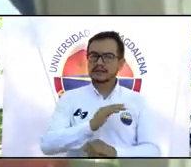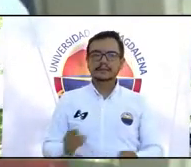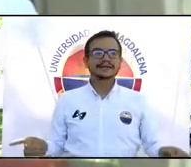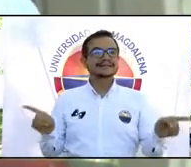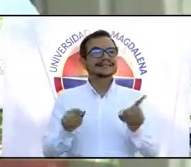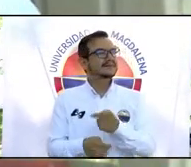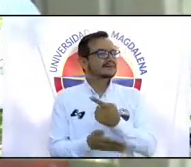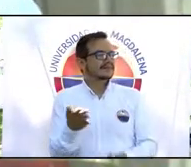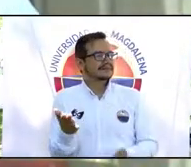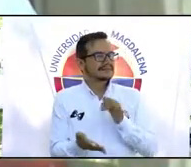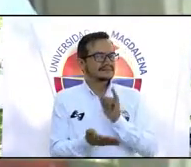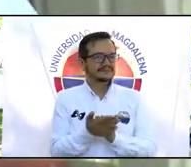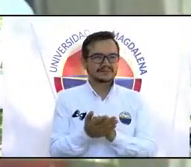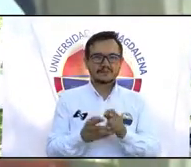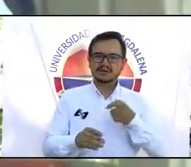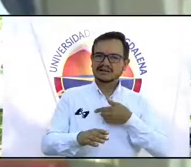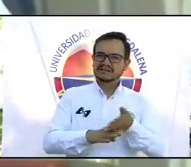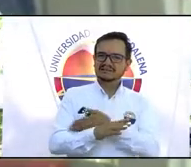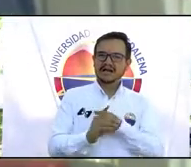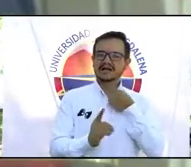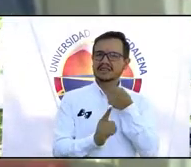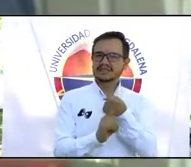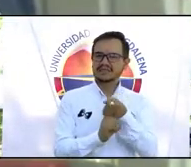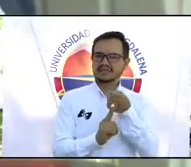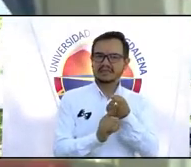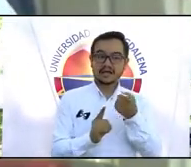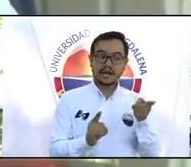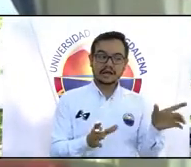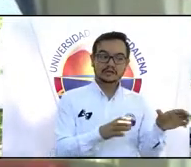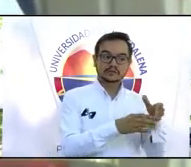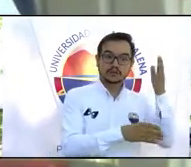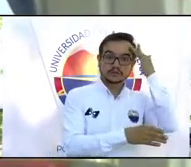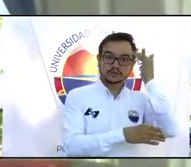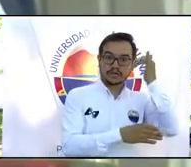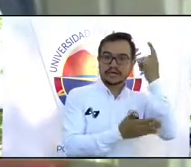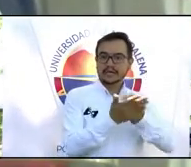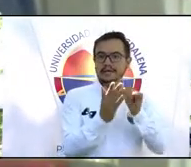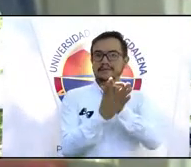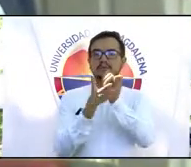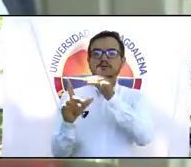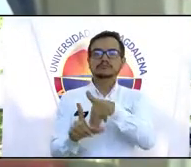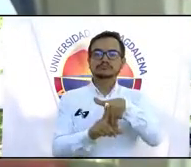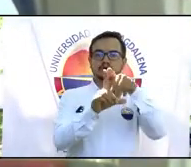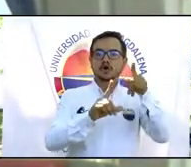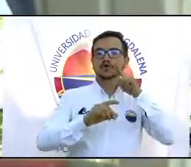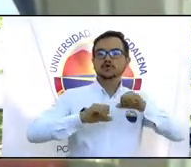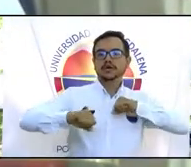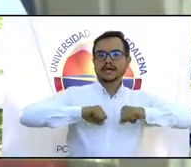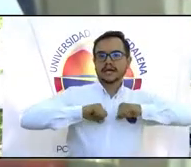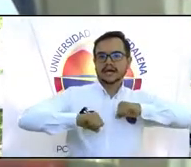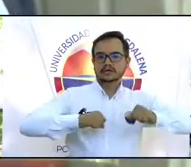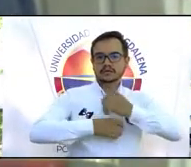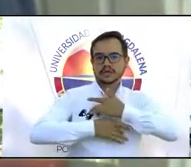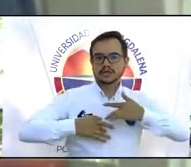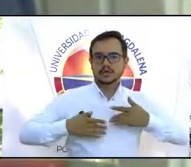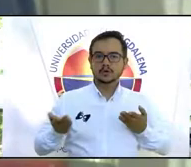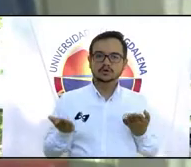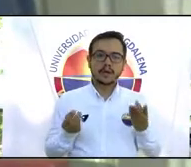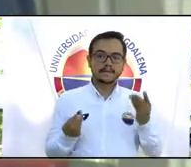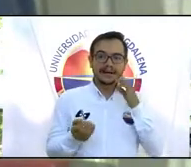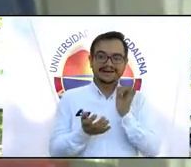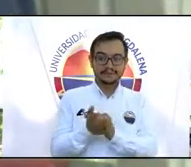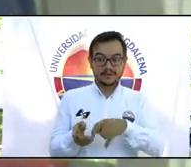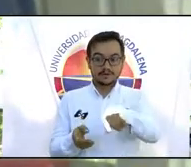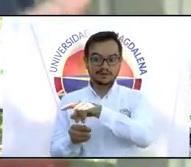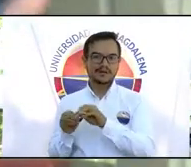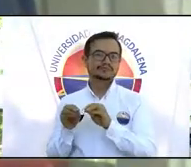tarea que se ha ido adelantando en el académico sobre una maestría en gestión de los servicios de salud para también formar y desarrollar ese